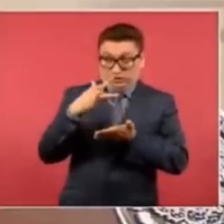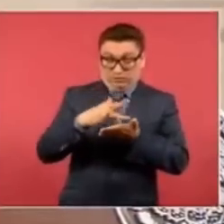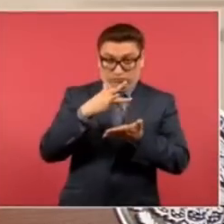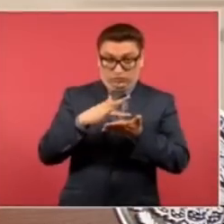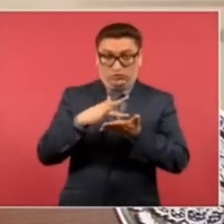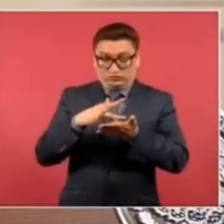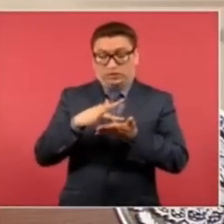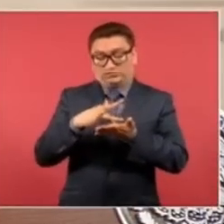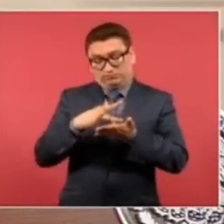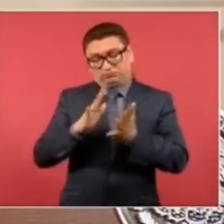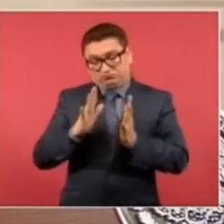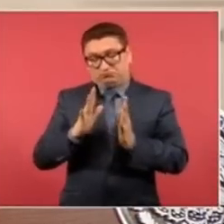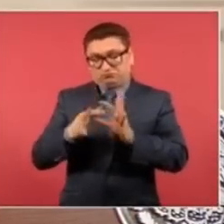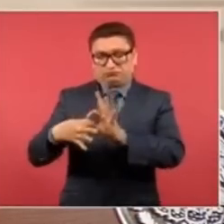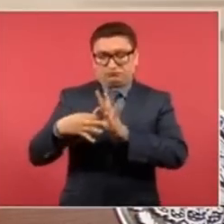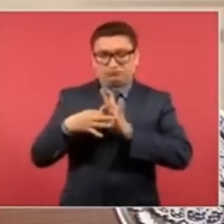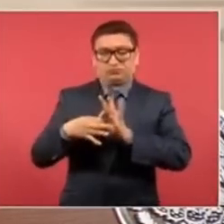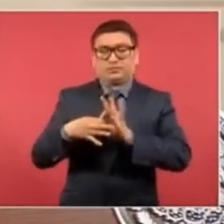había que,